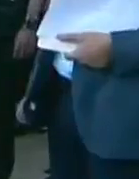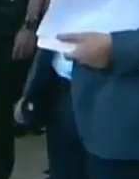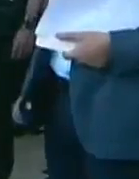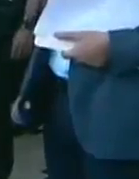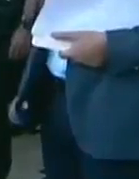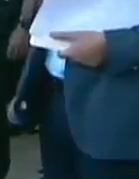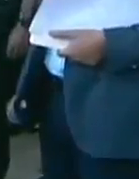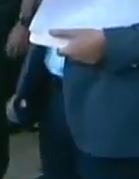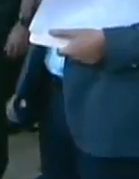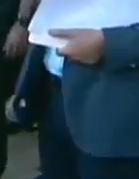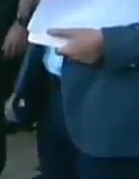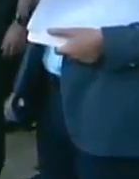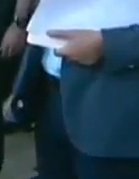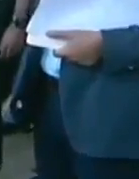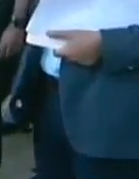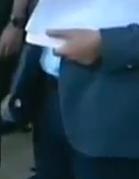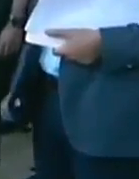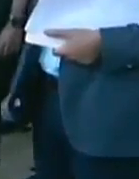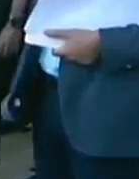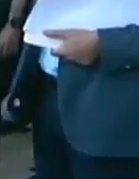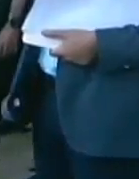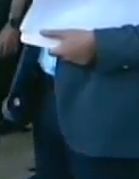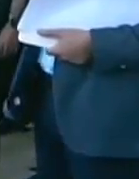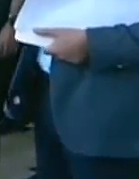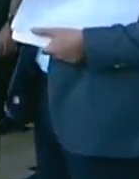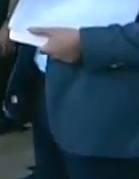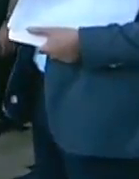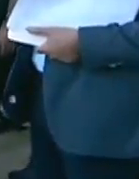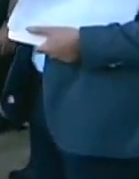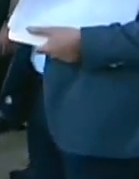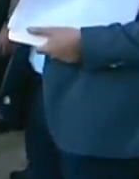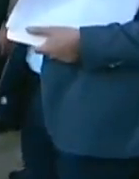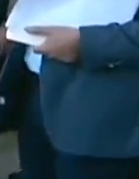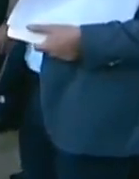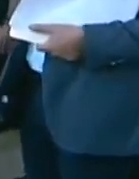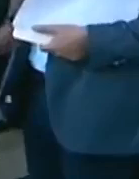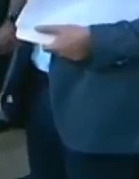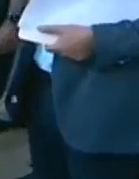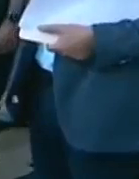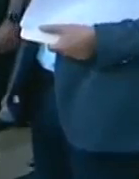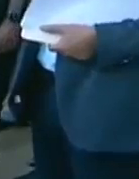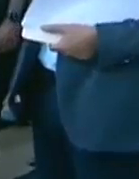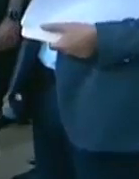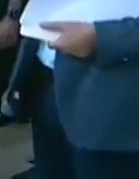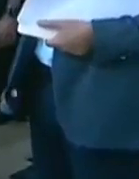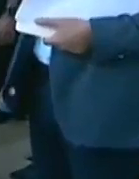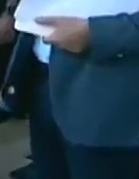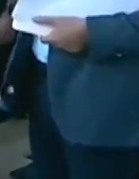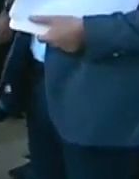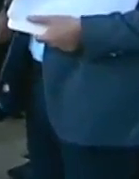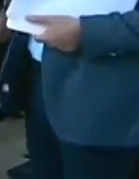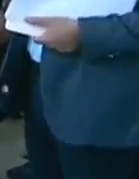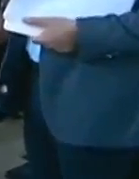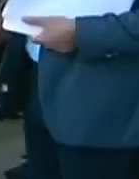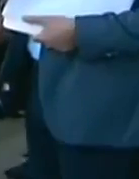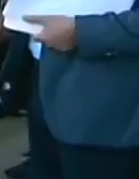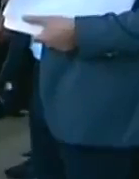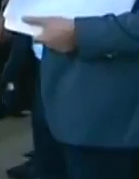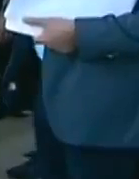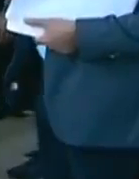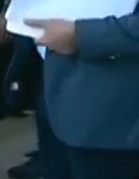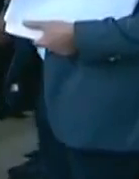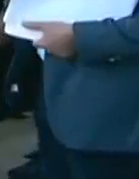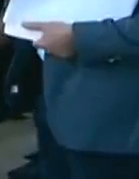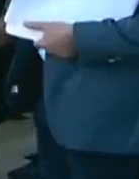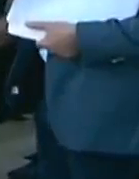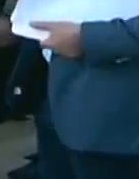Venezuela, aquí en Caracas, en esta joya arquitectónica del país, el Palacio Federal Legislativo. Bienvenido, aquí